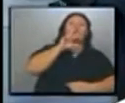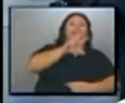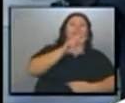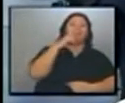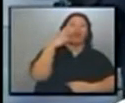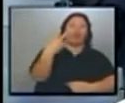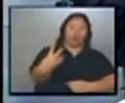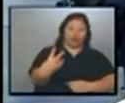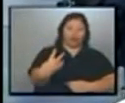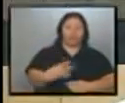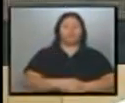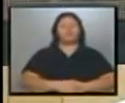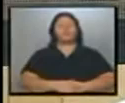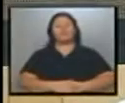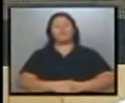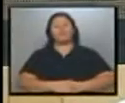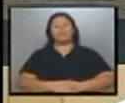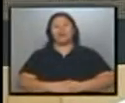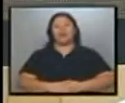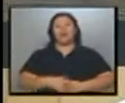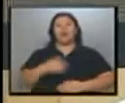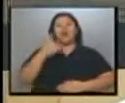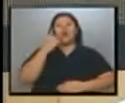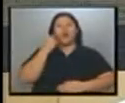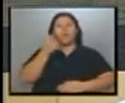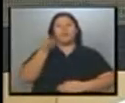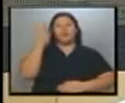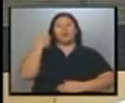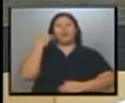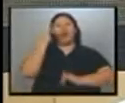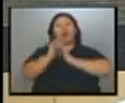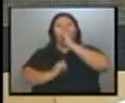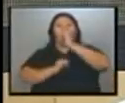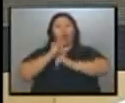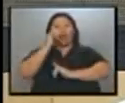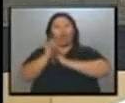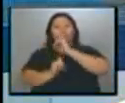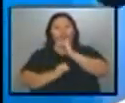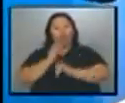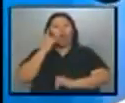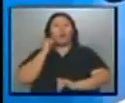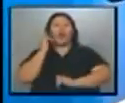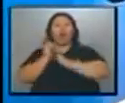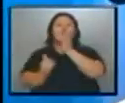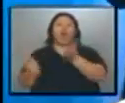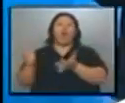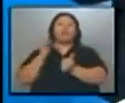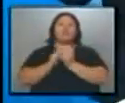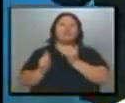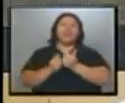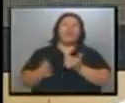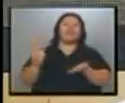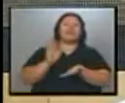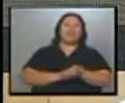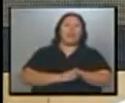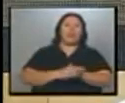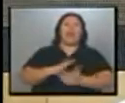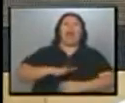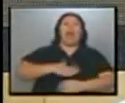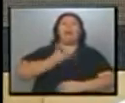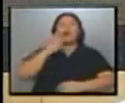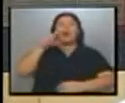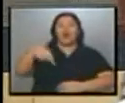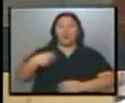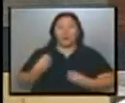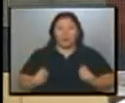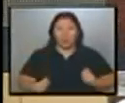la conoció, cuando sí. Empezaron a noviar, y ella era menor. Sí, ella es menor, era menor de edad. Era menor, muy menor. Edad, porque hace ya 16 años que